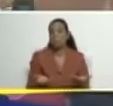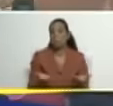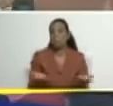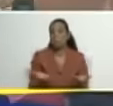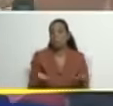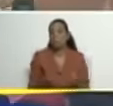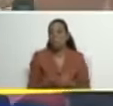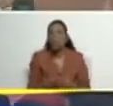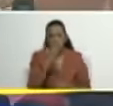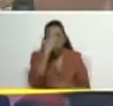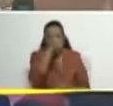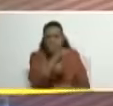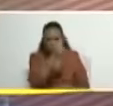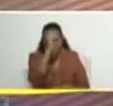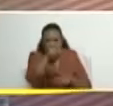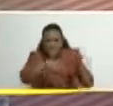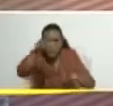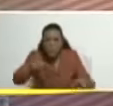¿Ustedes saben quién?